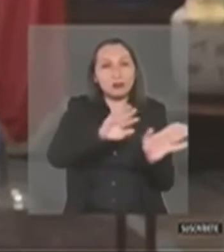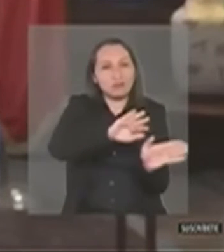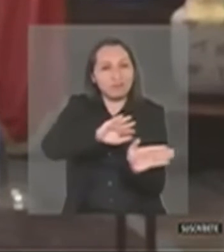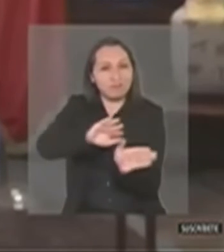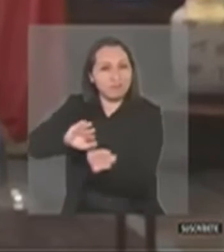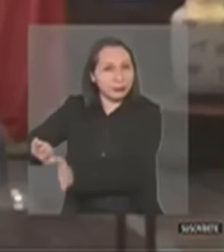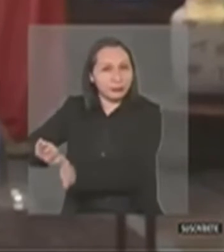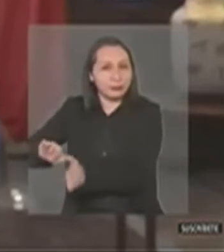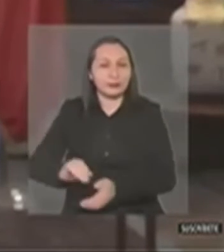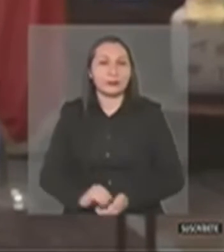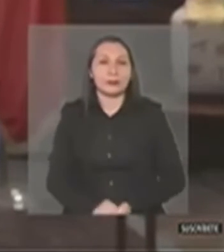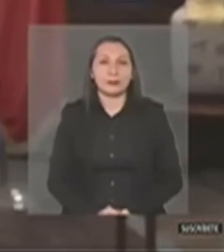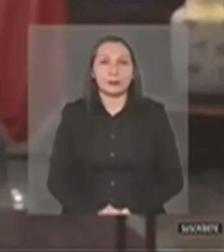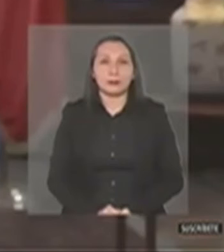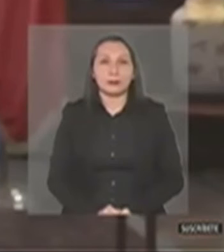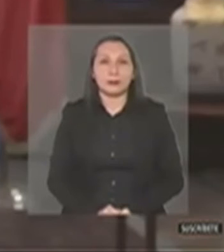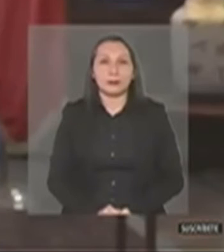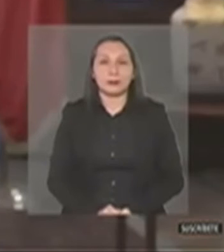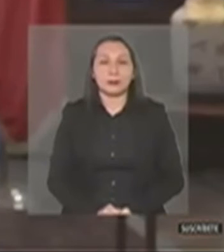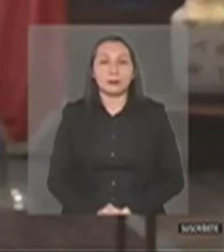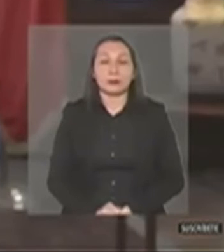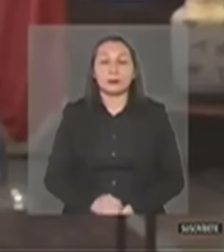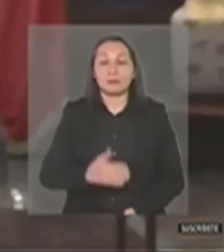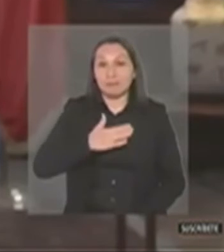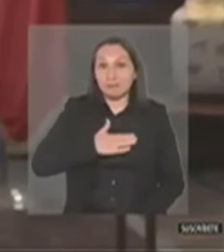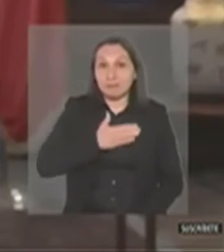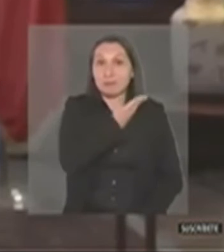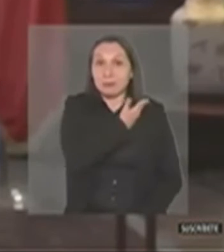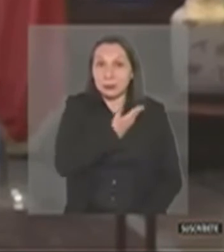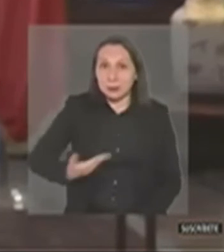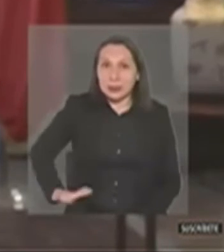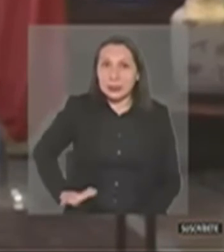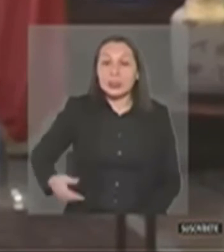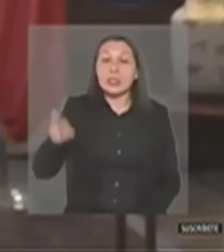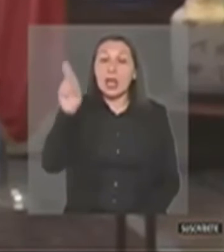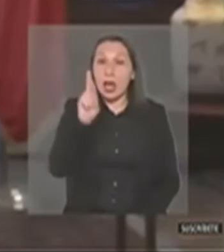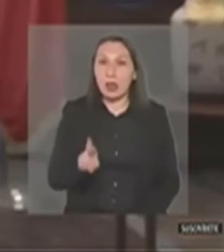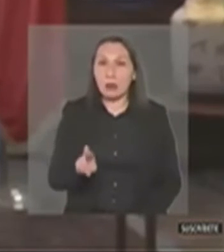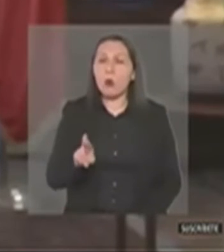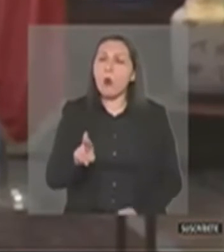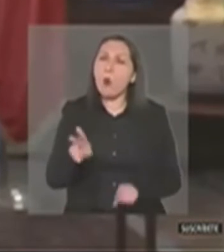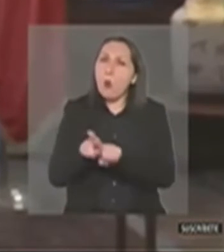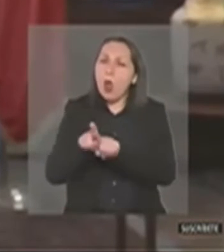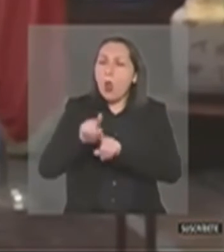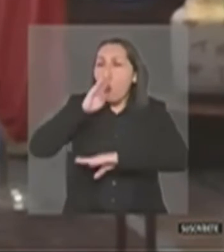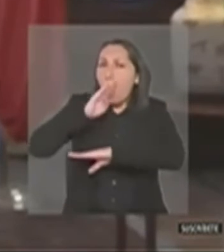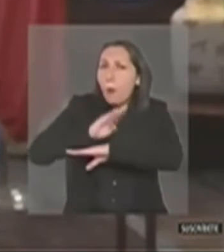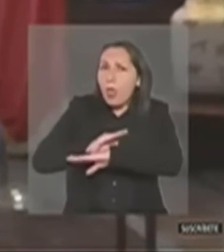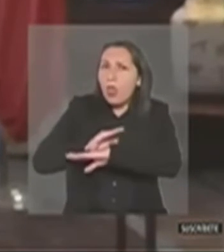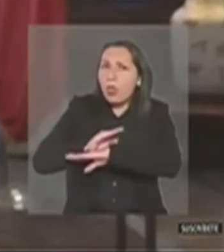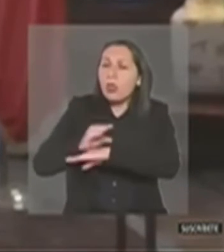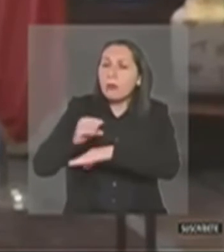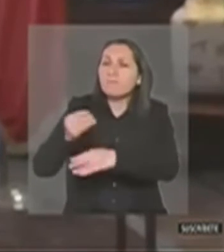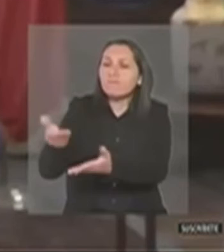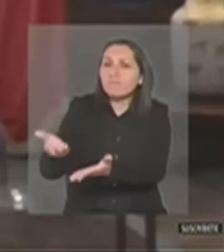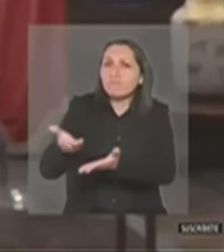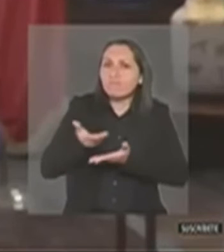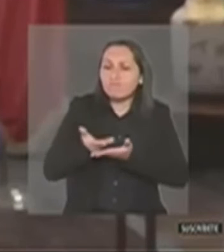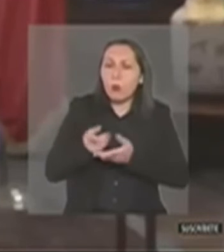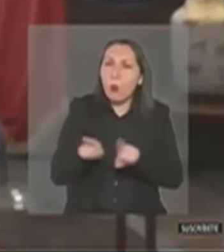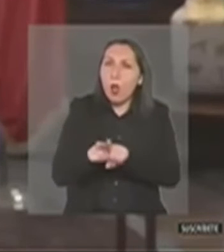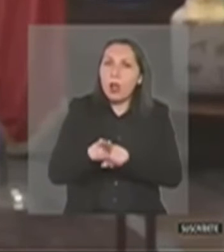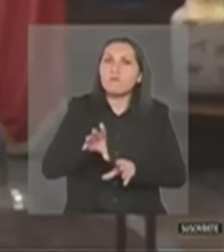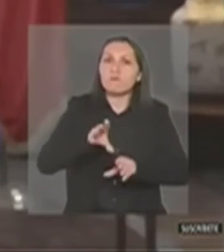cosa. Pero establecer de que libertades de género y esa cosa, ya